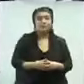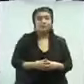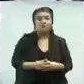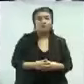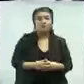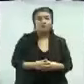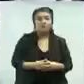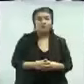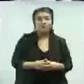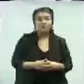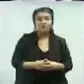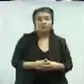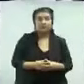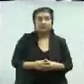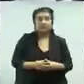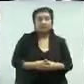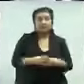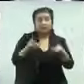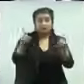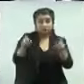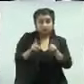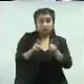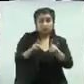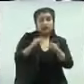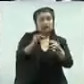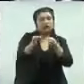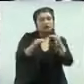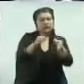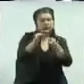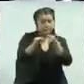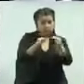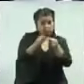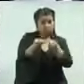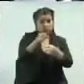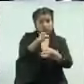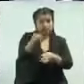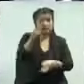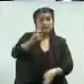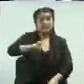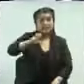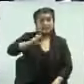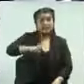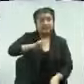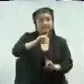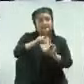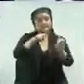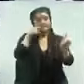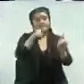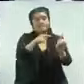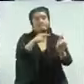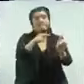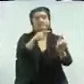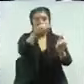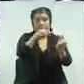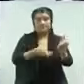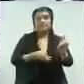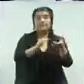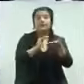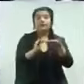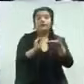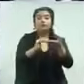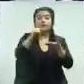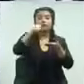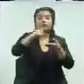El formato es una breve introducción, como ustedes consideren necesario, para marcar sobre todo la ejecución de este